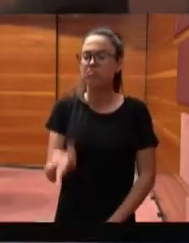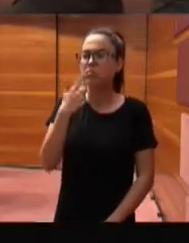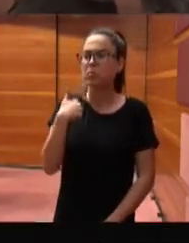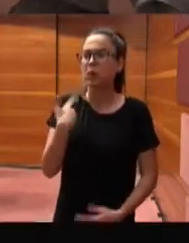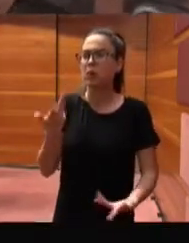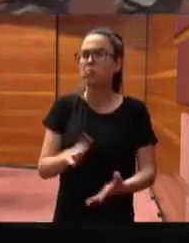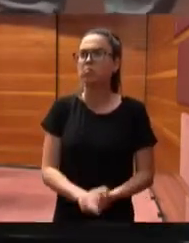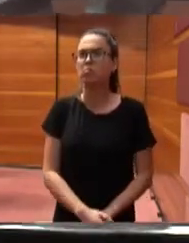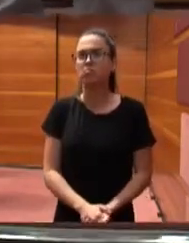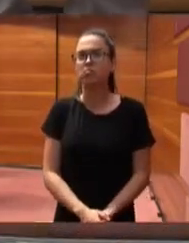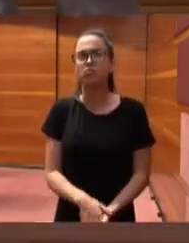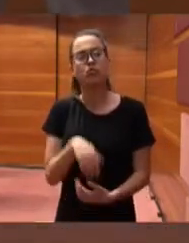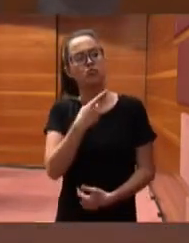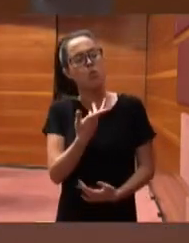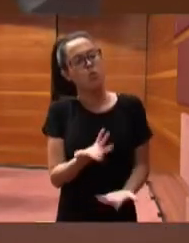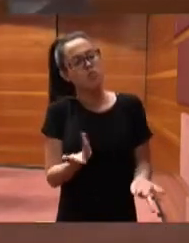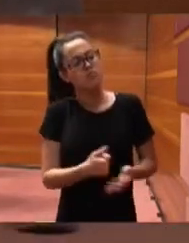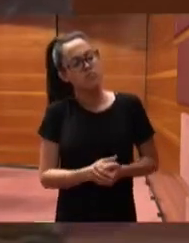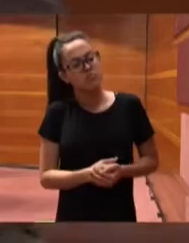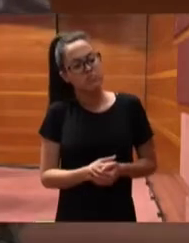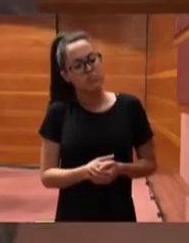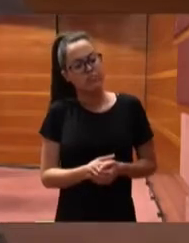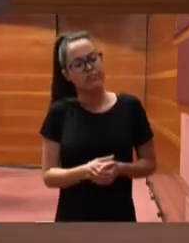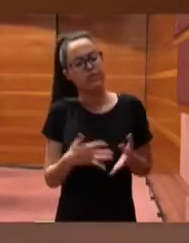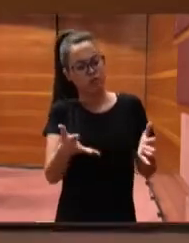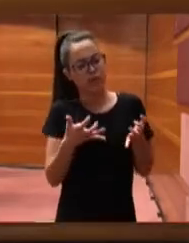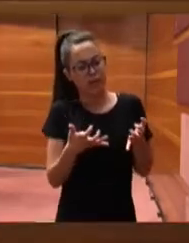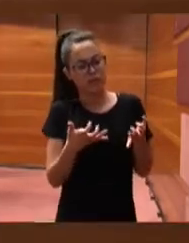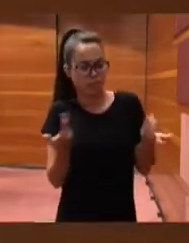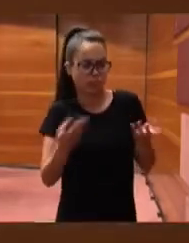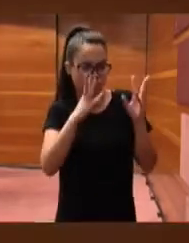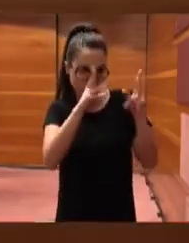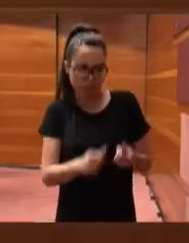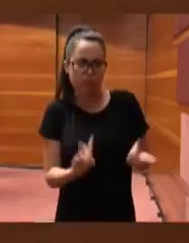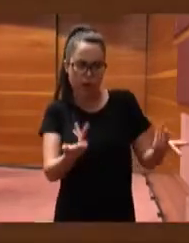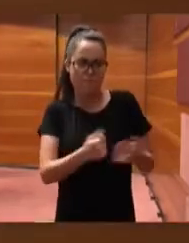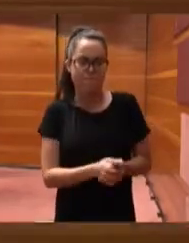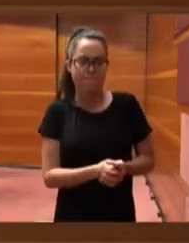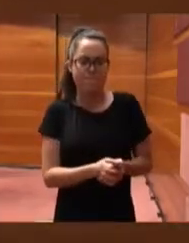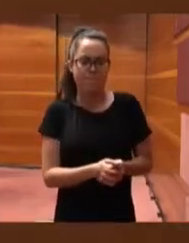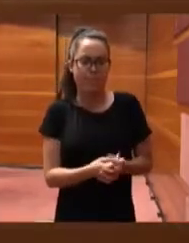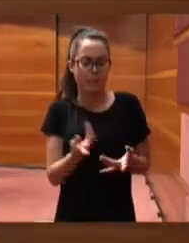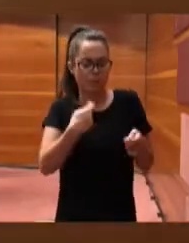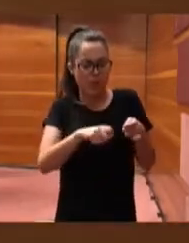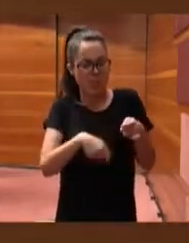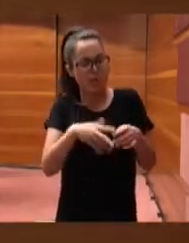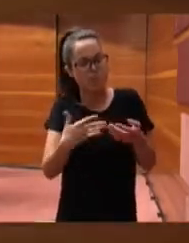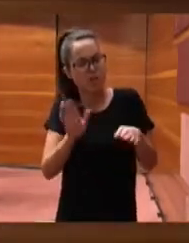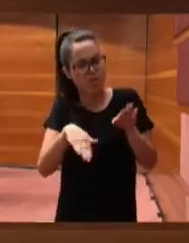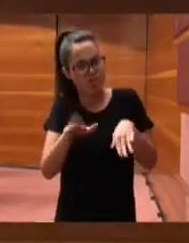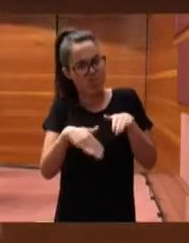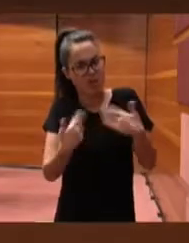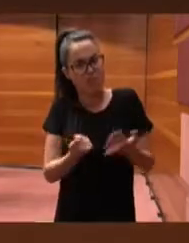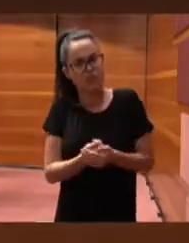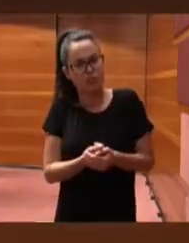conseguir? Pues he de conseguir una buena cuenta de resultados. Vender tantos zapatos a un precio que sea